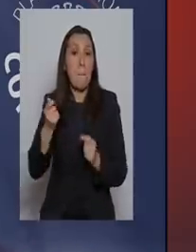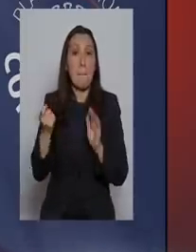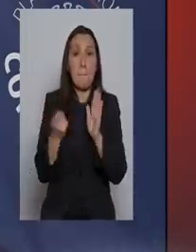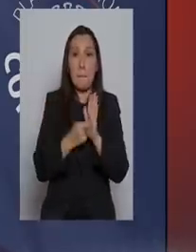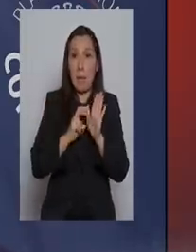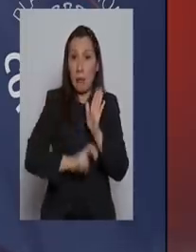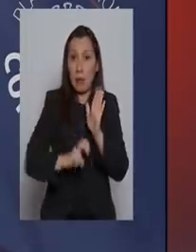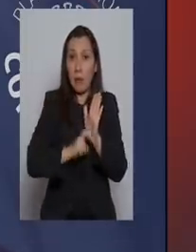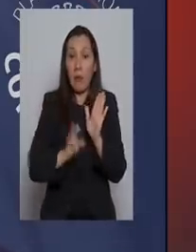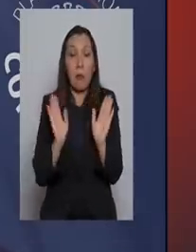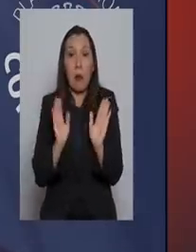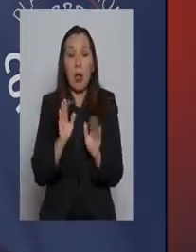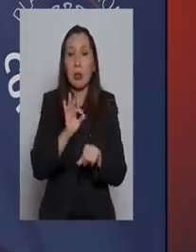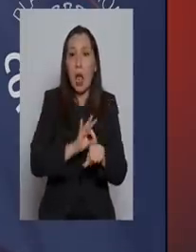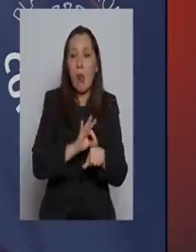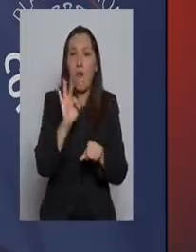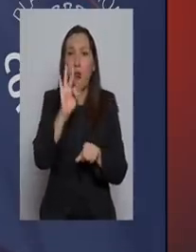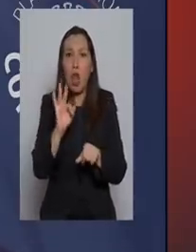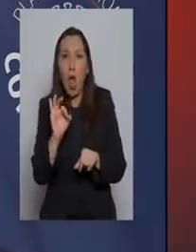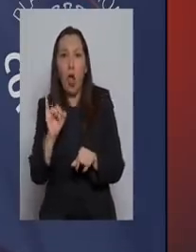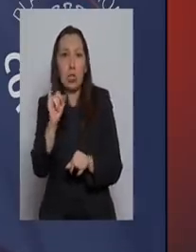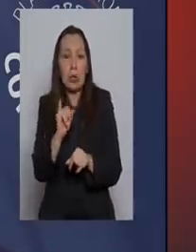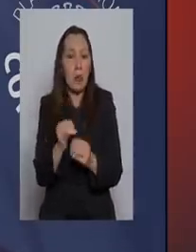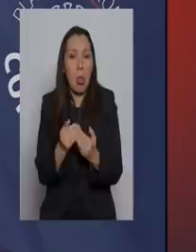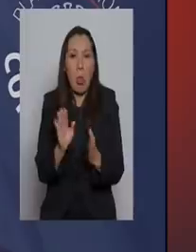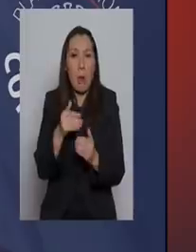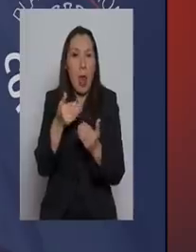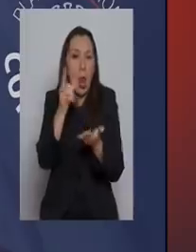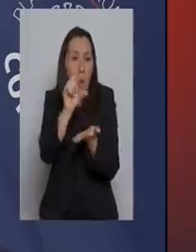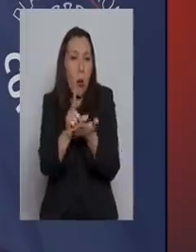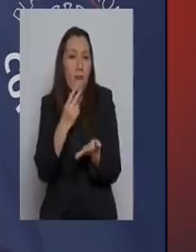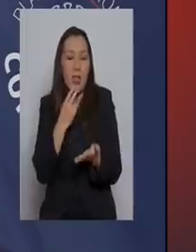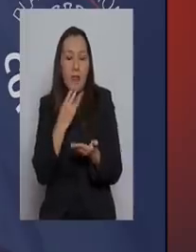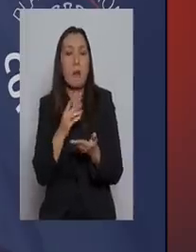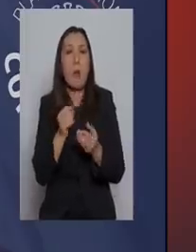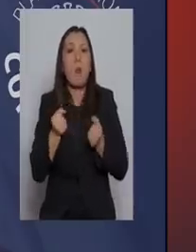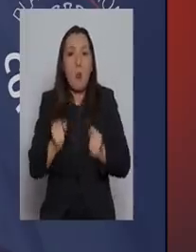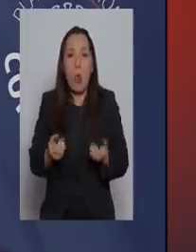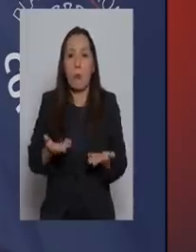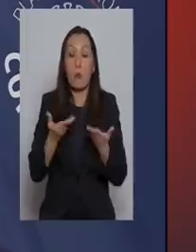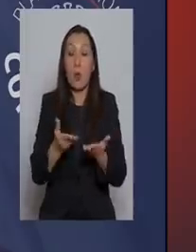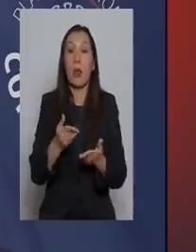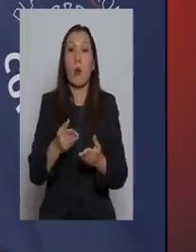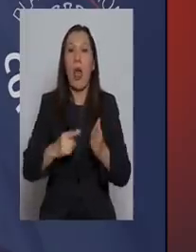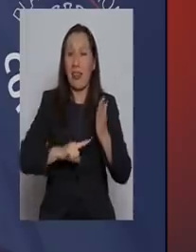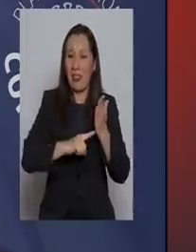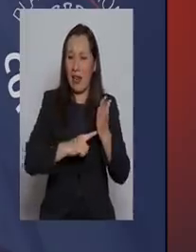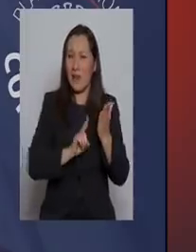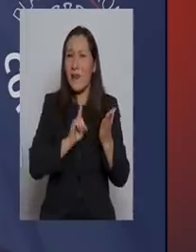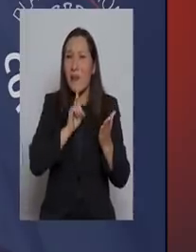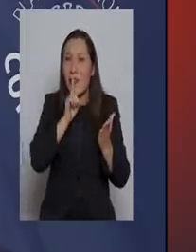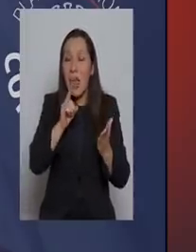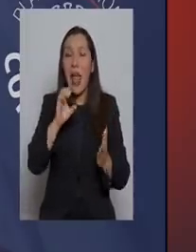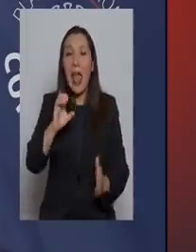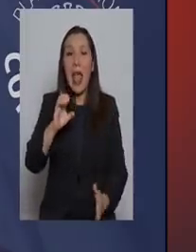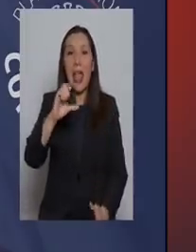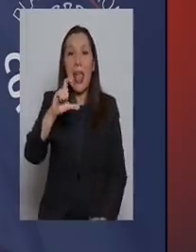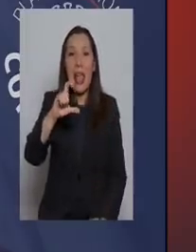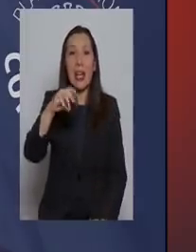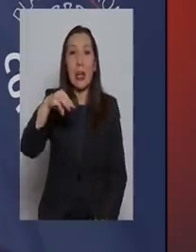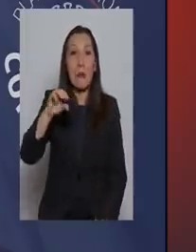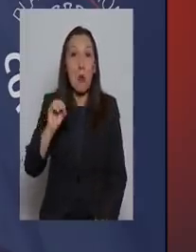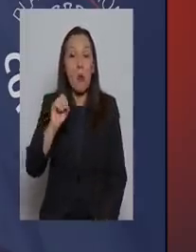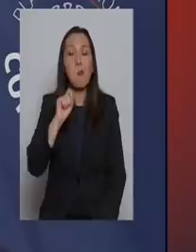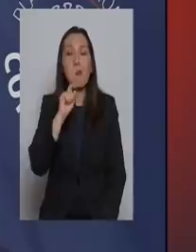o resida donde resida. La tecnología ECMO, además de la máquina propiamente